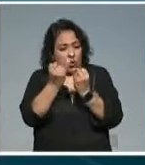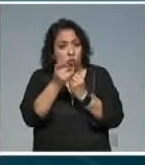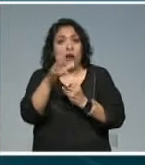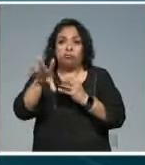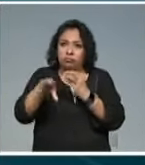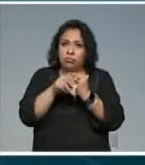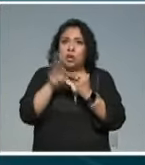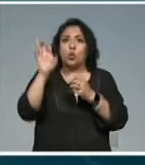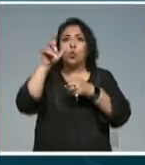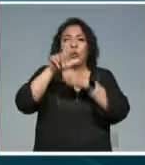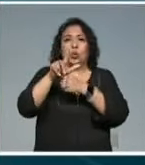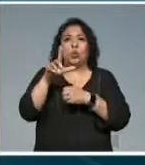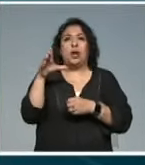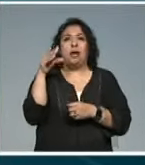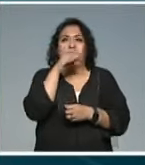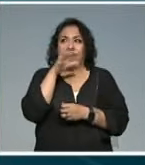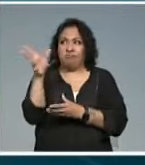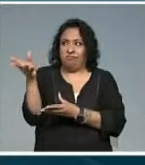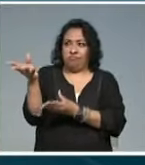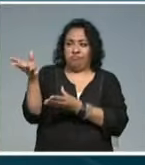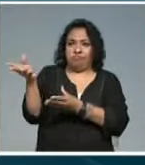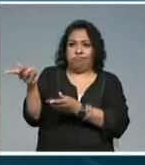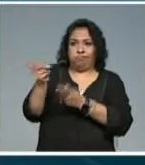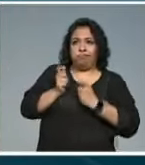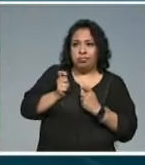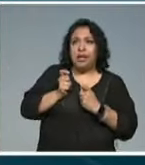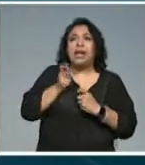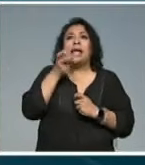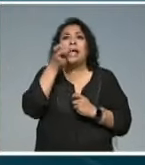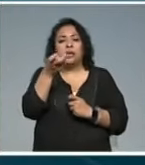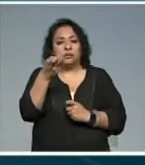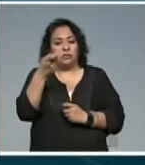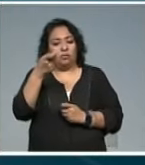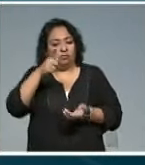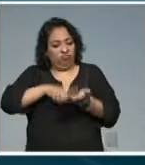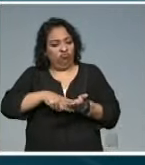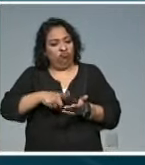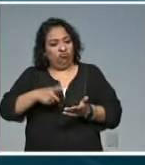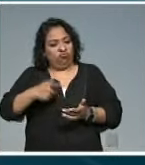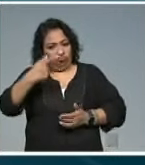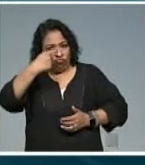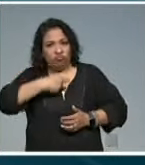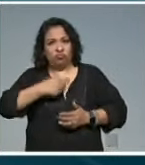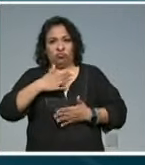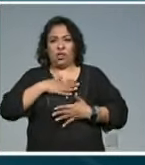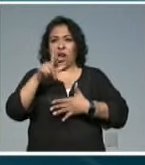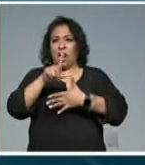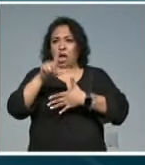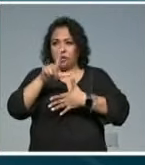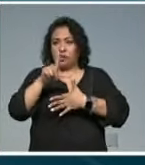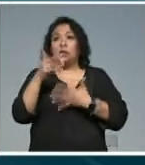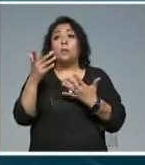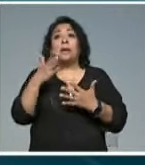parte de lo que es la cultura negra, ¿no? Y eso es parte de nuestra esencia también, ¿no? Como latinos. Entonces, para mí era importante integrar